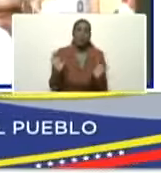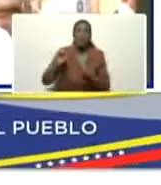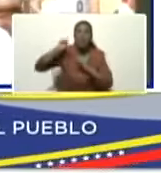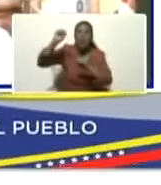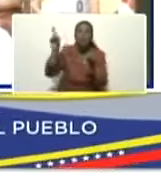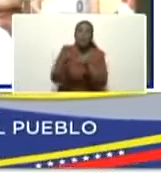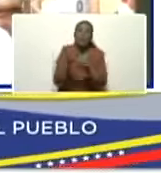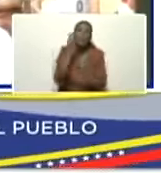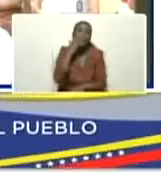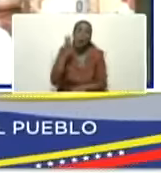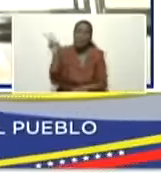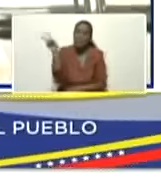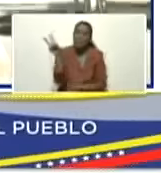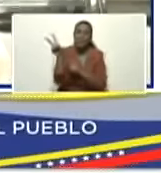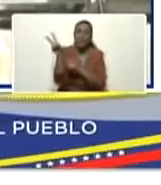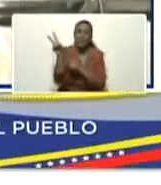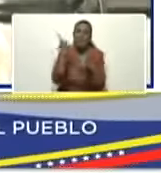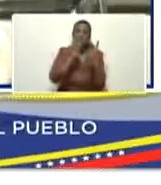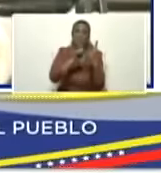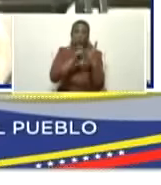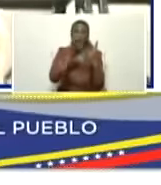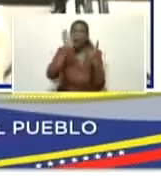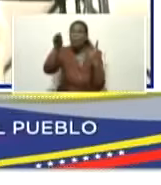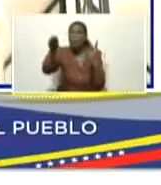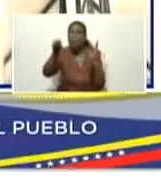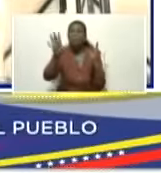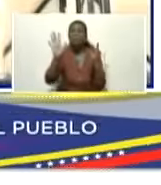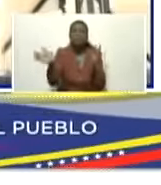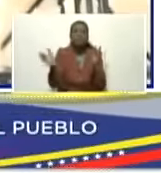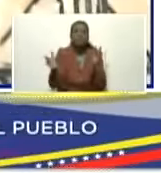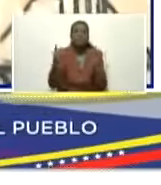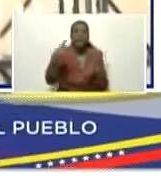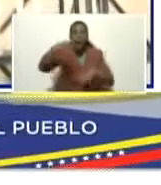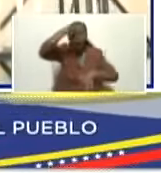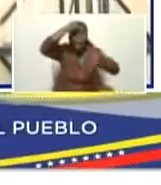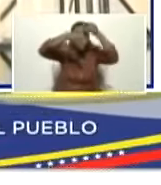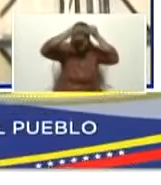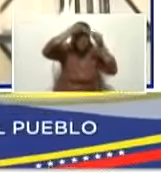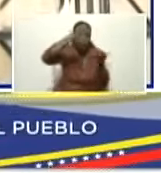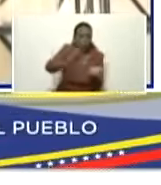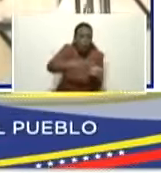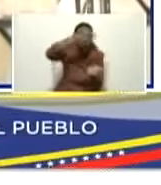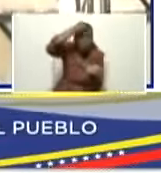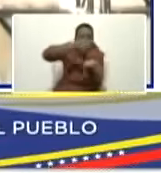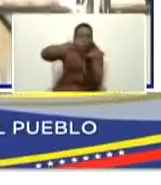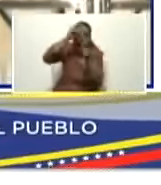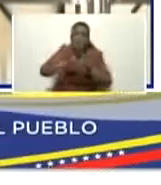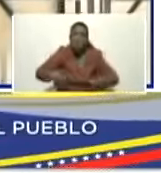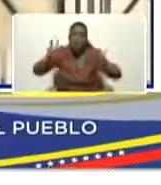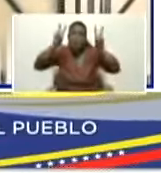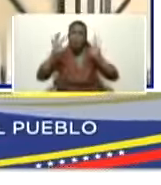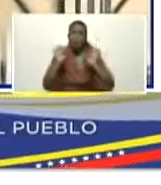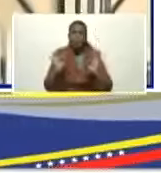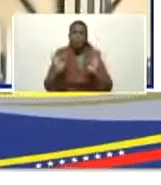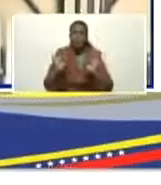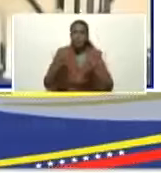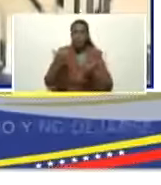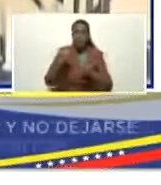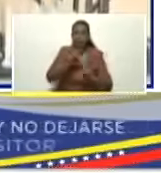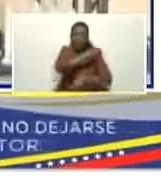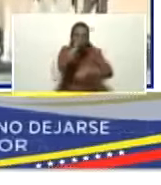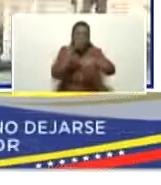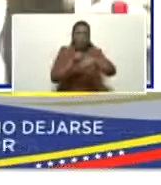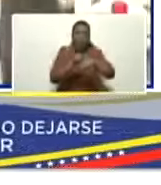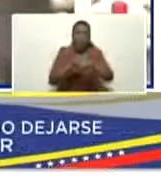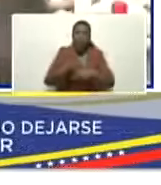es Venezuela, juventud. Y en segundo lugar, la llamo a cultivar su conciencia y sus valores nacionalistas,